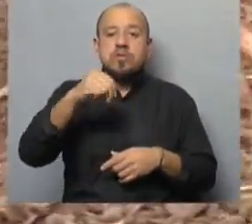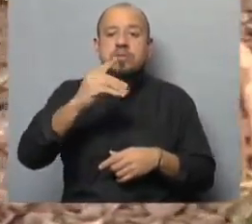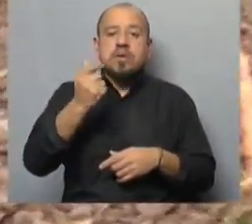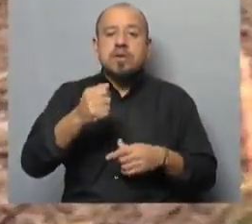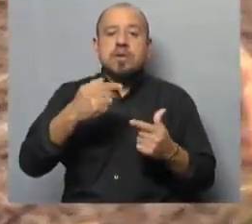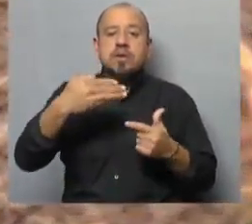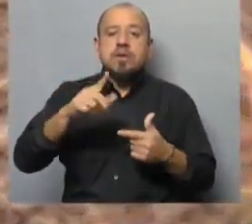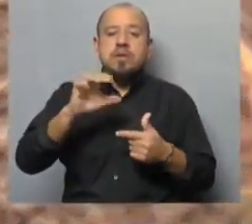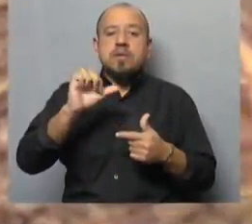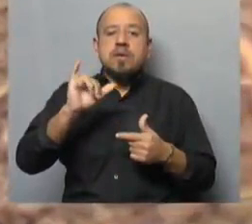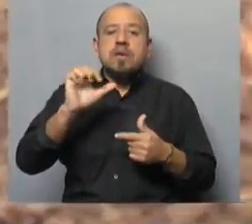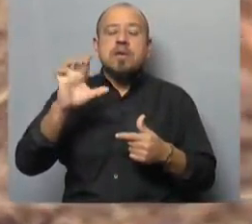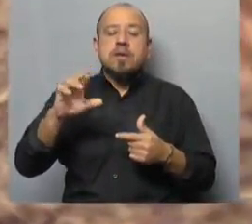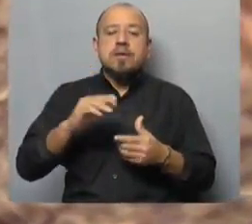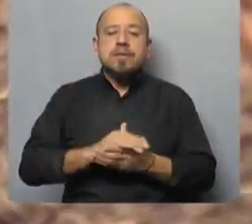bleier